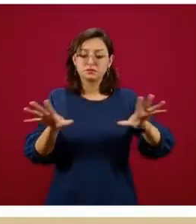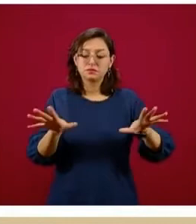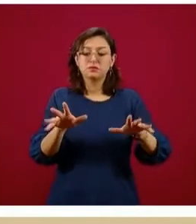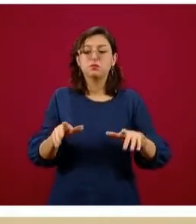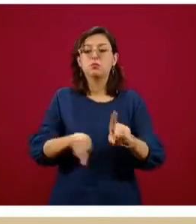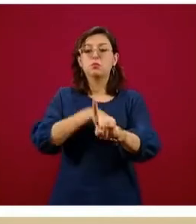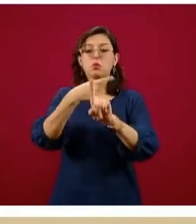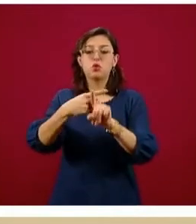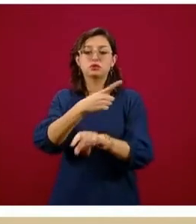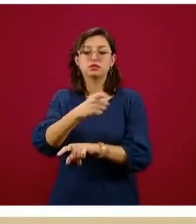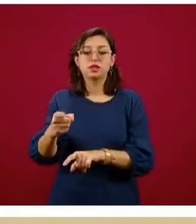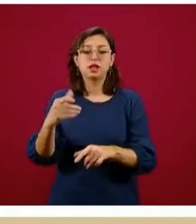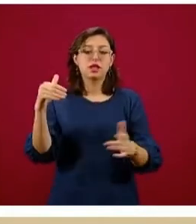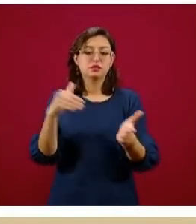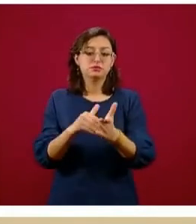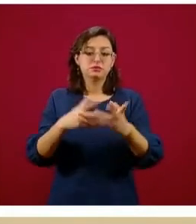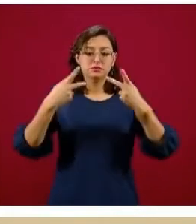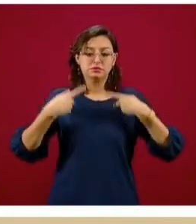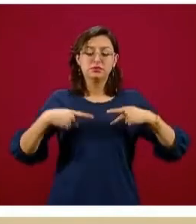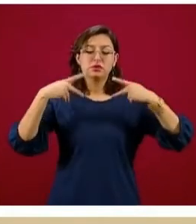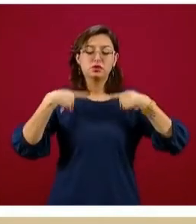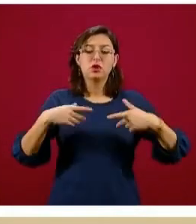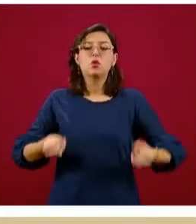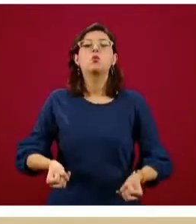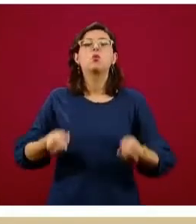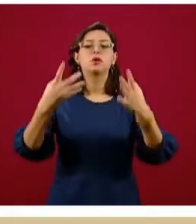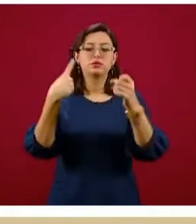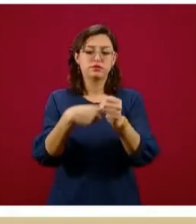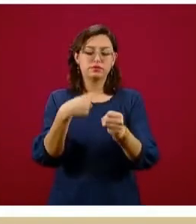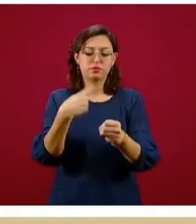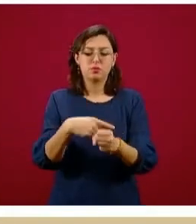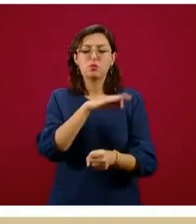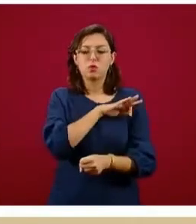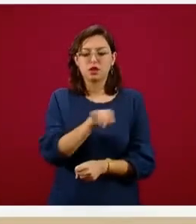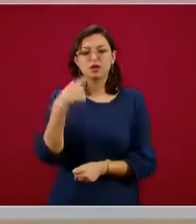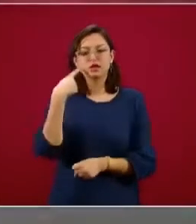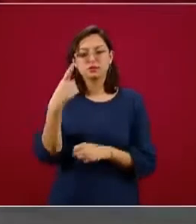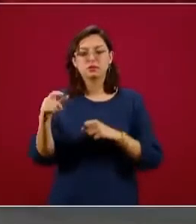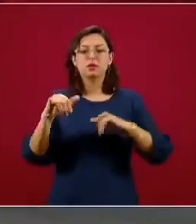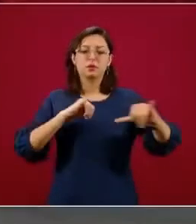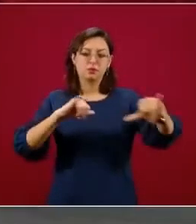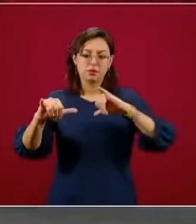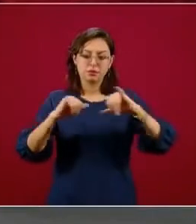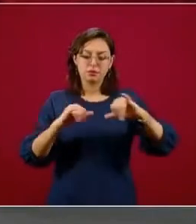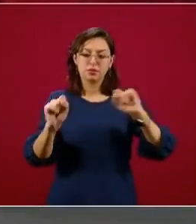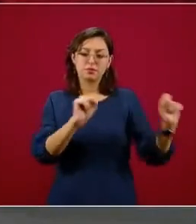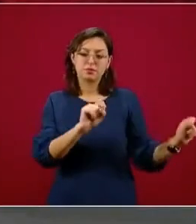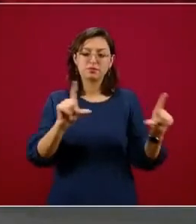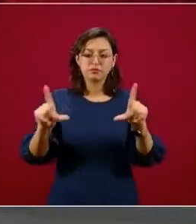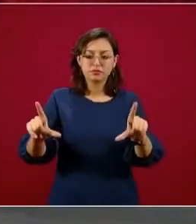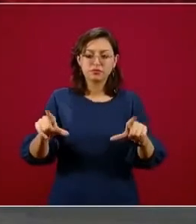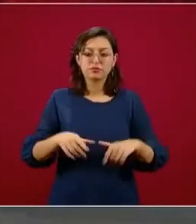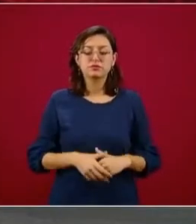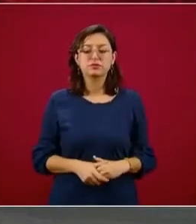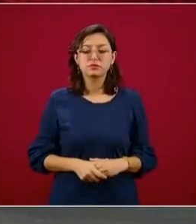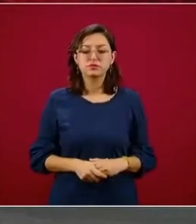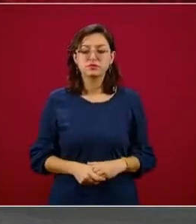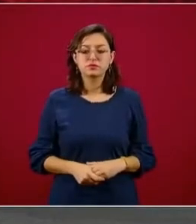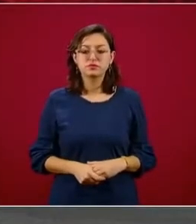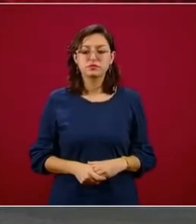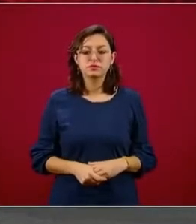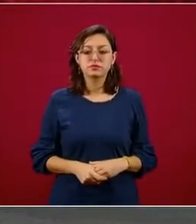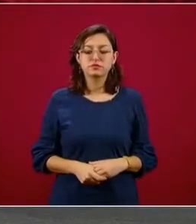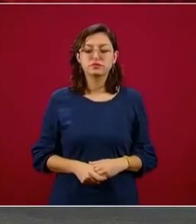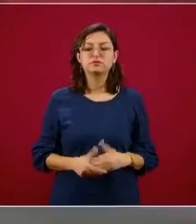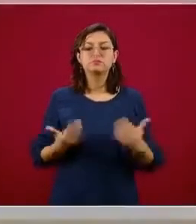tasa de incidencia acumulada los casos, vemos el mapa en la siguiente diapositiva. Aquí es donde podemos hacer realmente